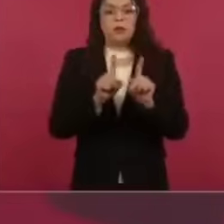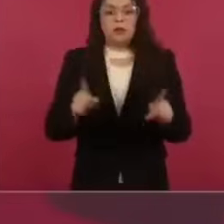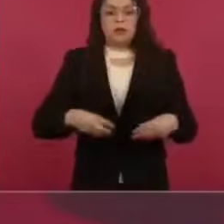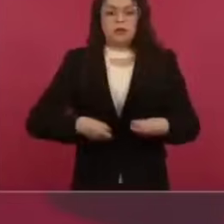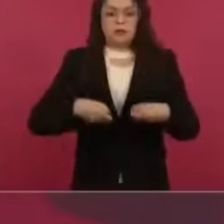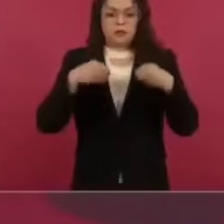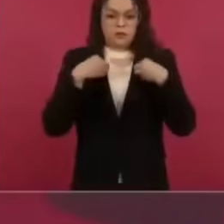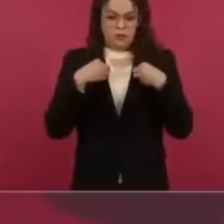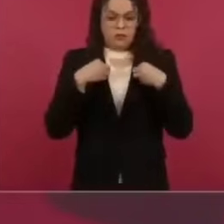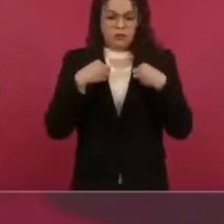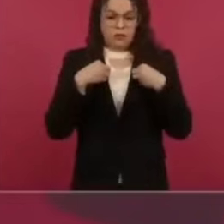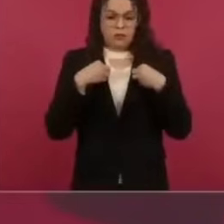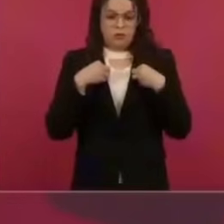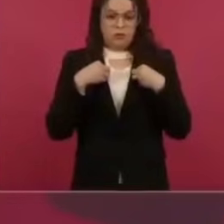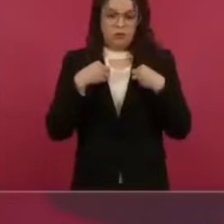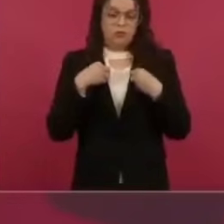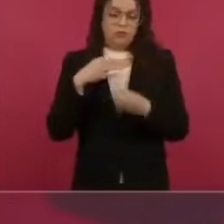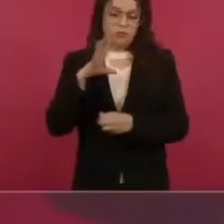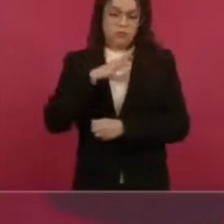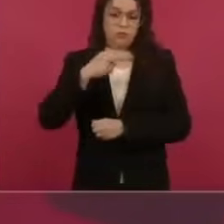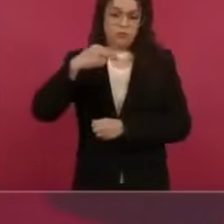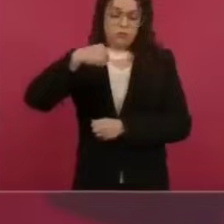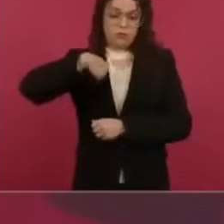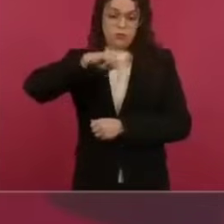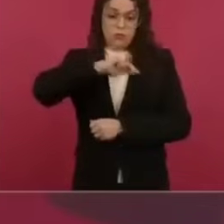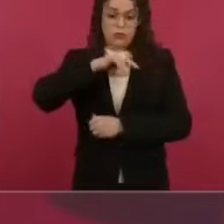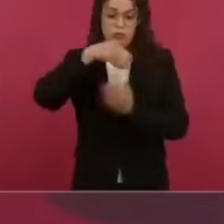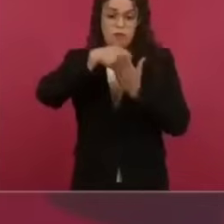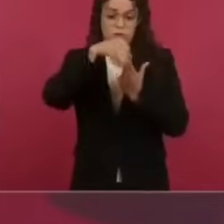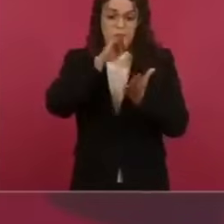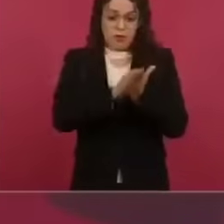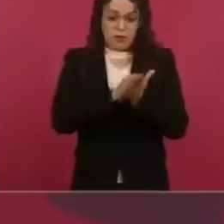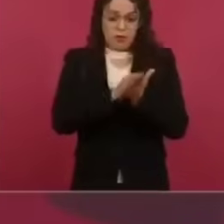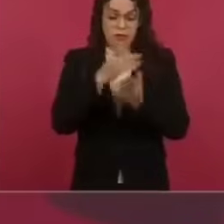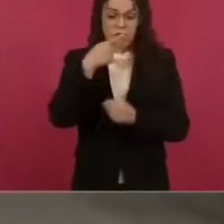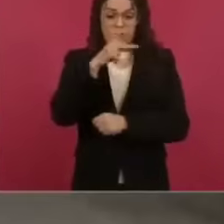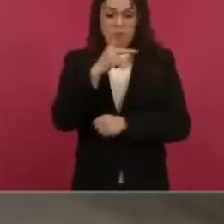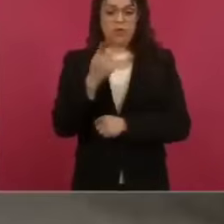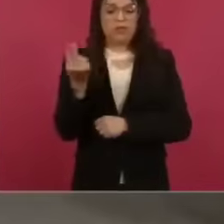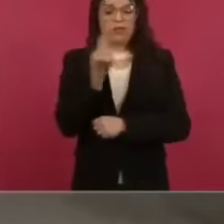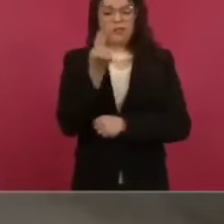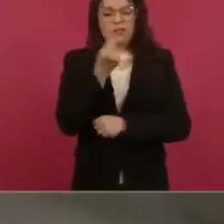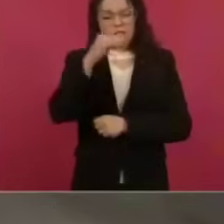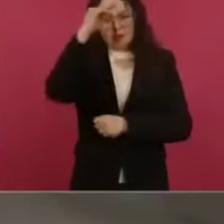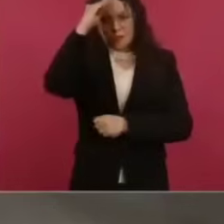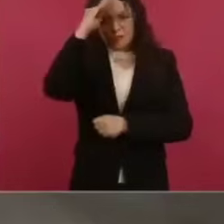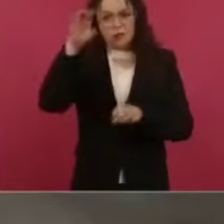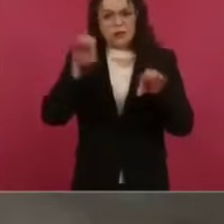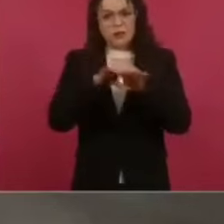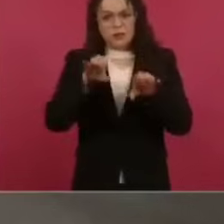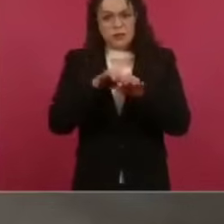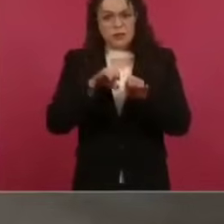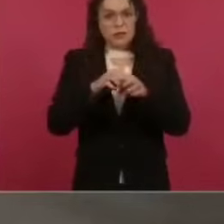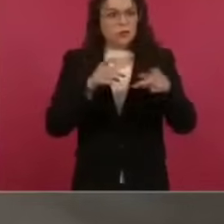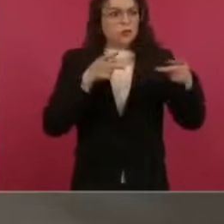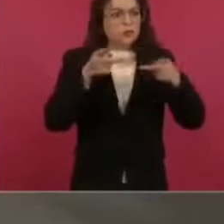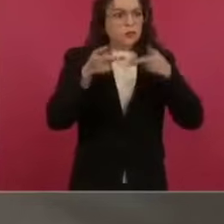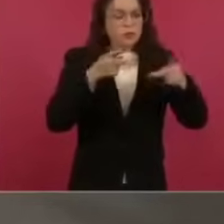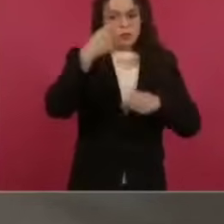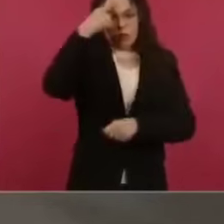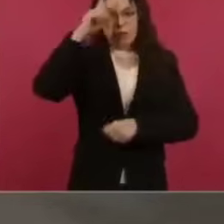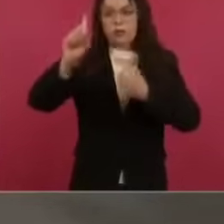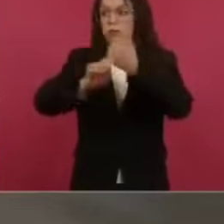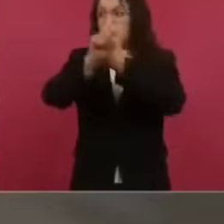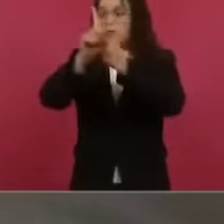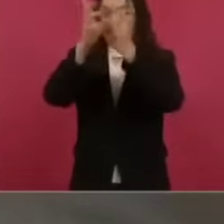ha aumentado en casi 3 veces, es decir, hasta 249 pesos a partir del 1 de enero. Y en la